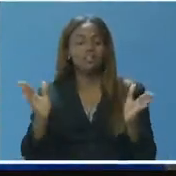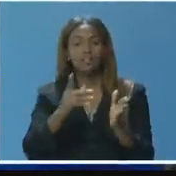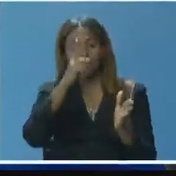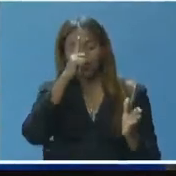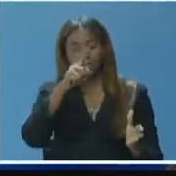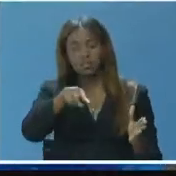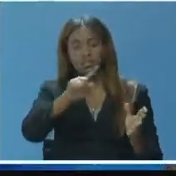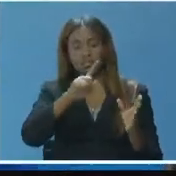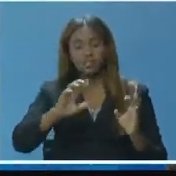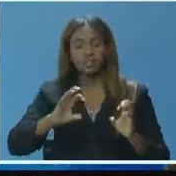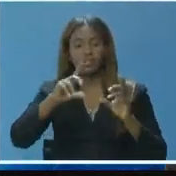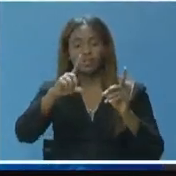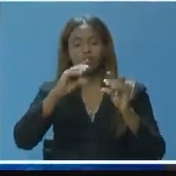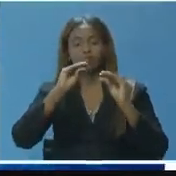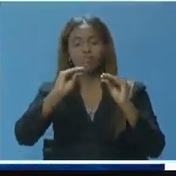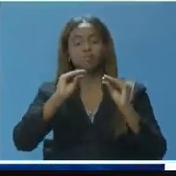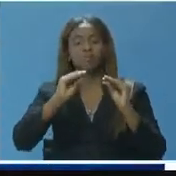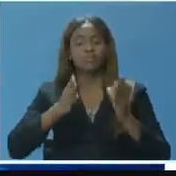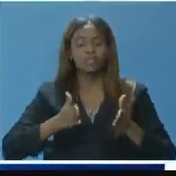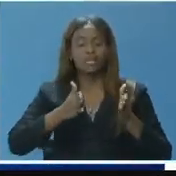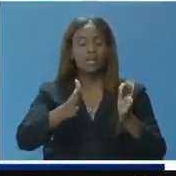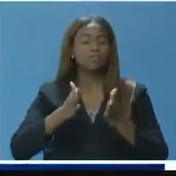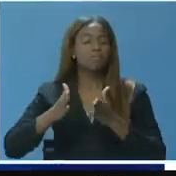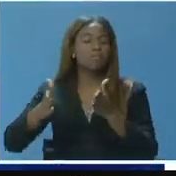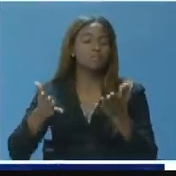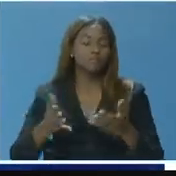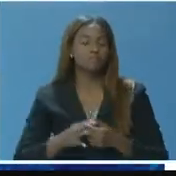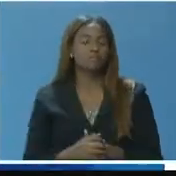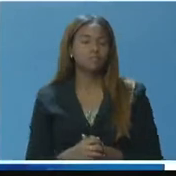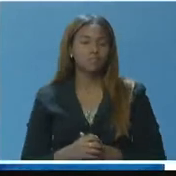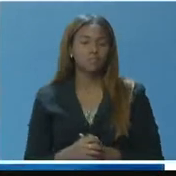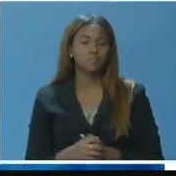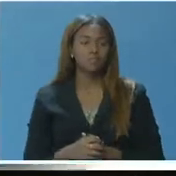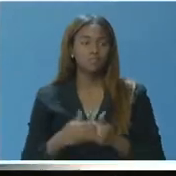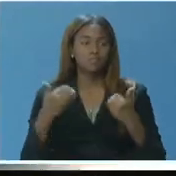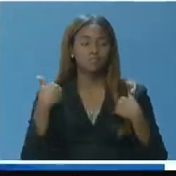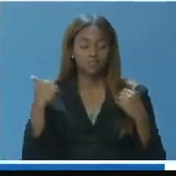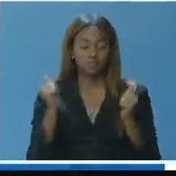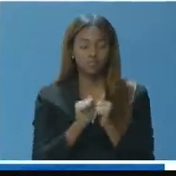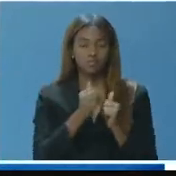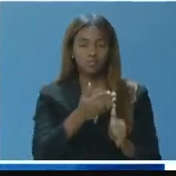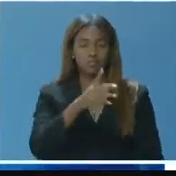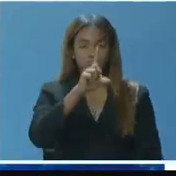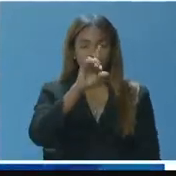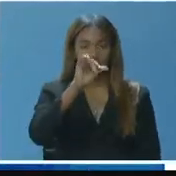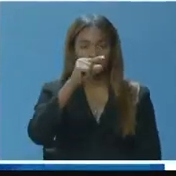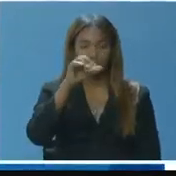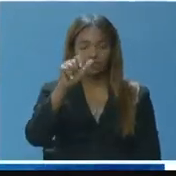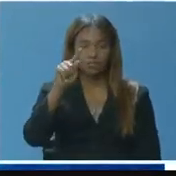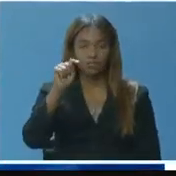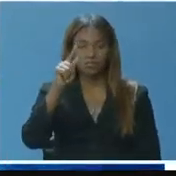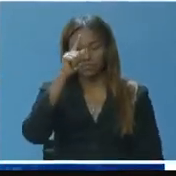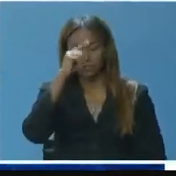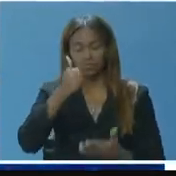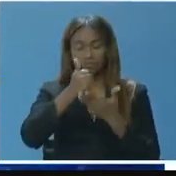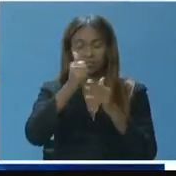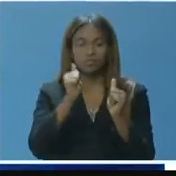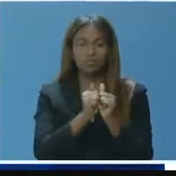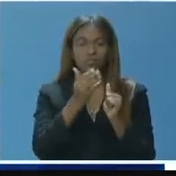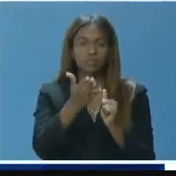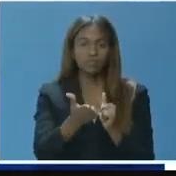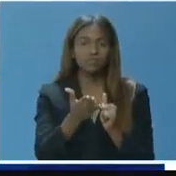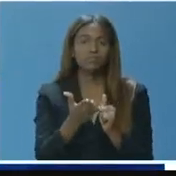labores de educación vial del Estado. Hemos traído a bordo a la DGCET y al Intran, que nos acompañan en esta iniciativa, ya